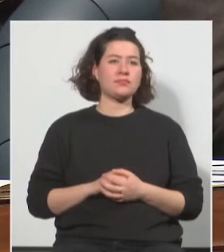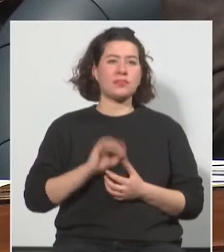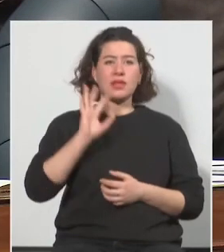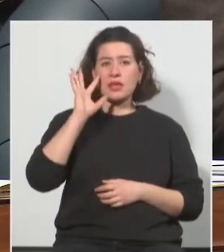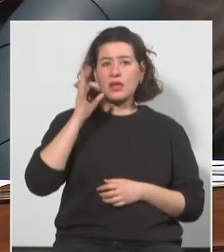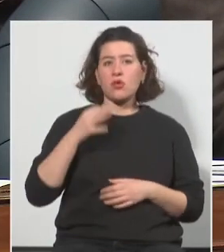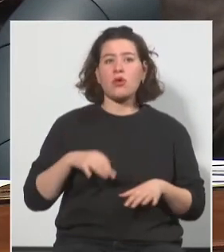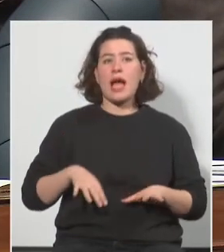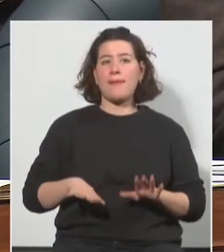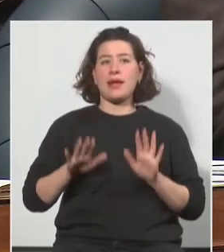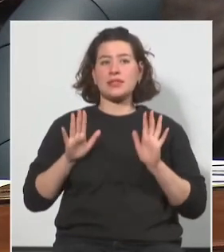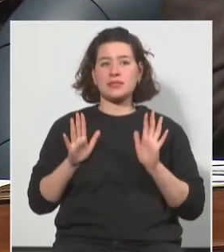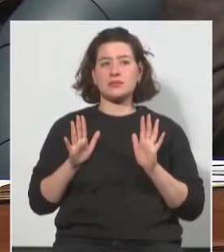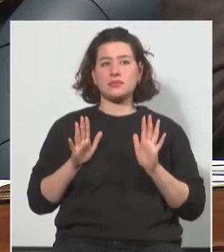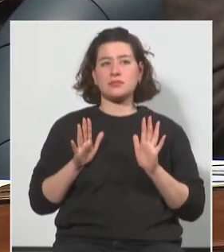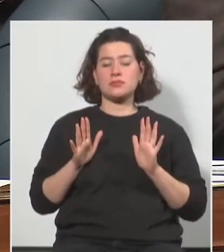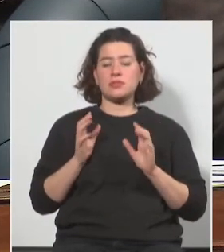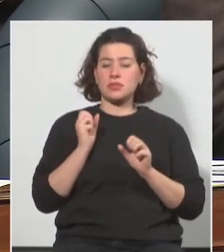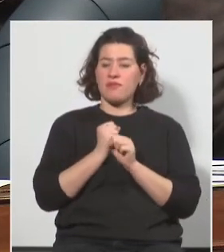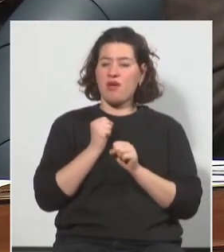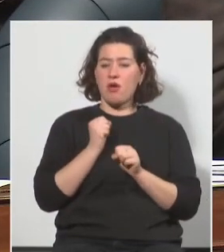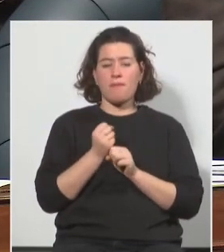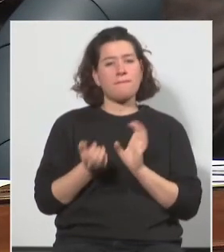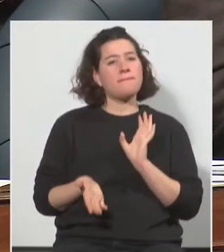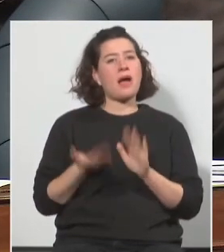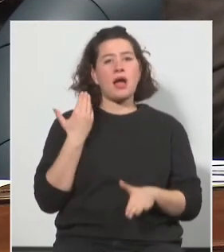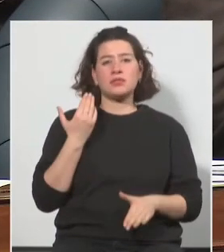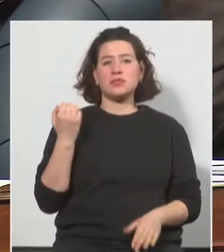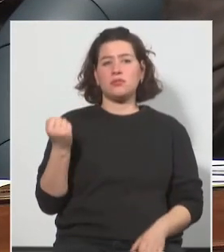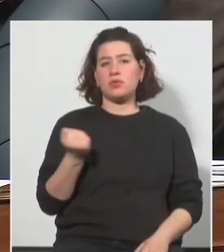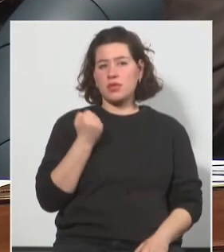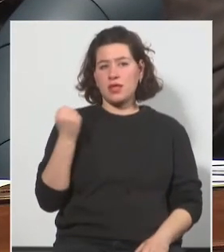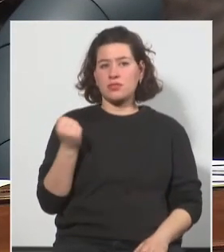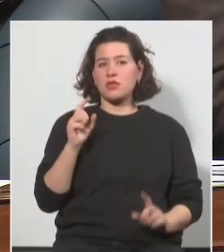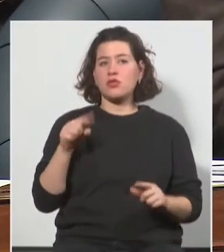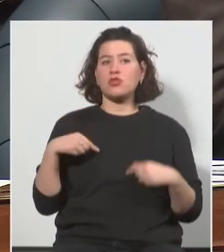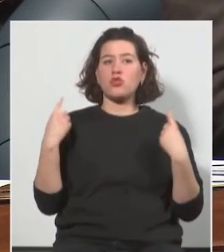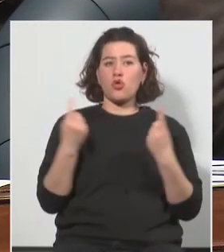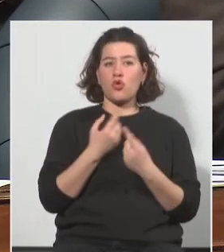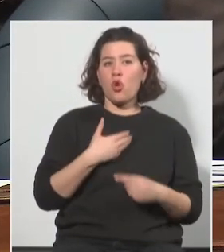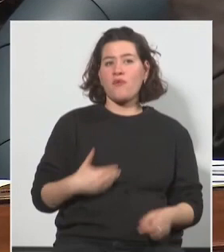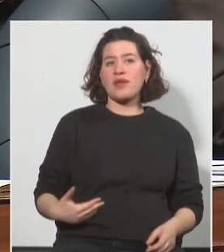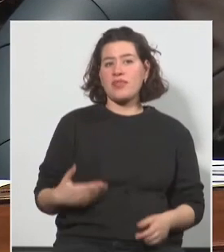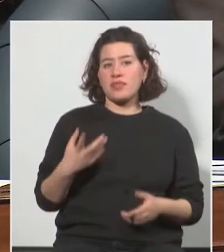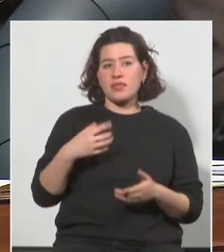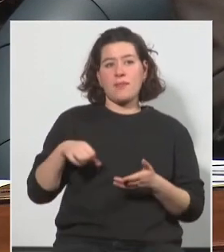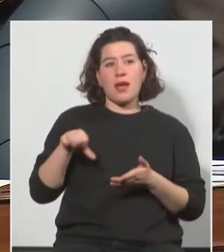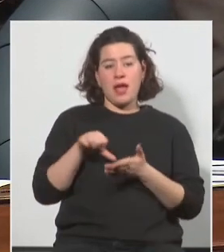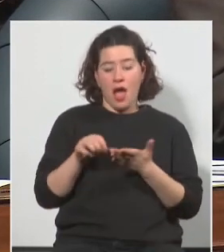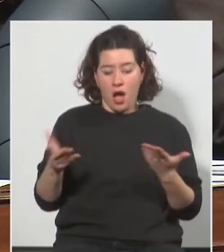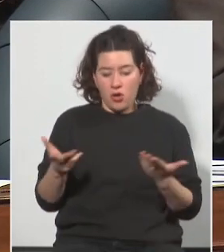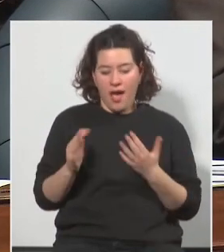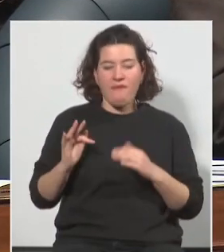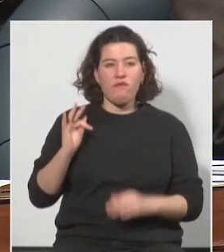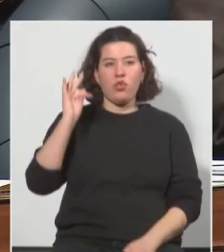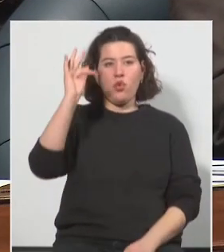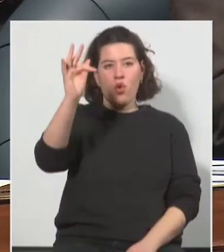Creo que tal vez sea la tarea más importante de todos los gobernantes de este país, actuales y